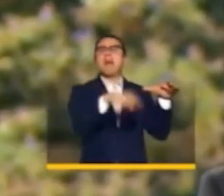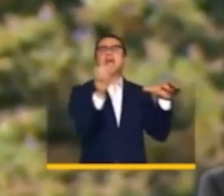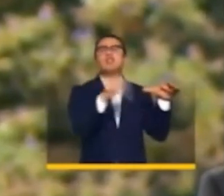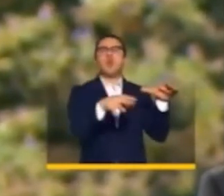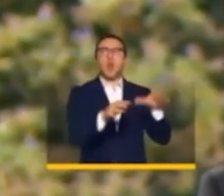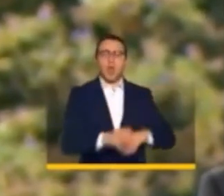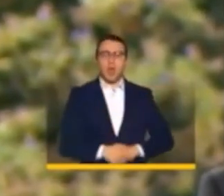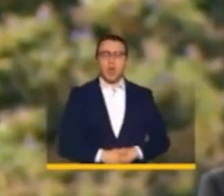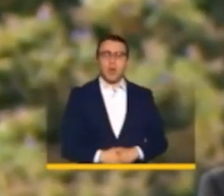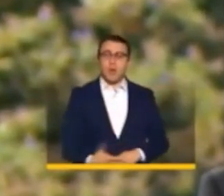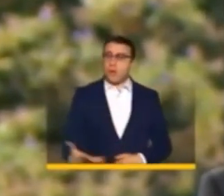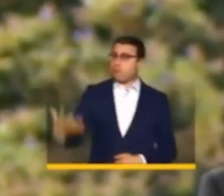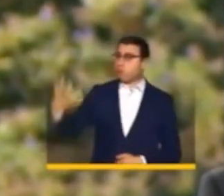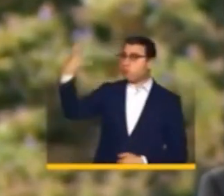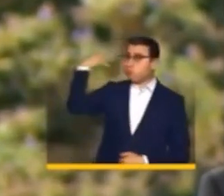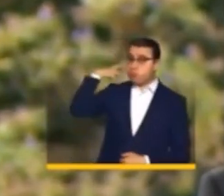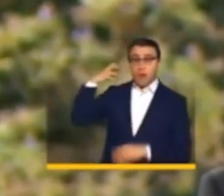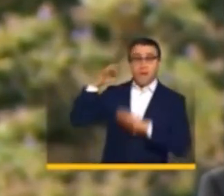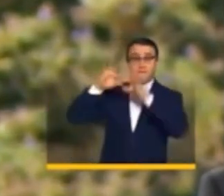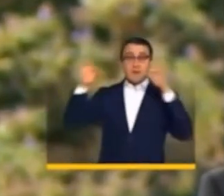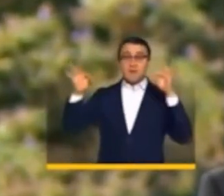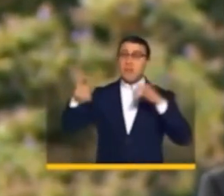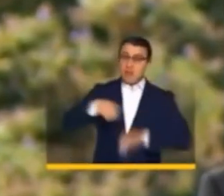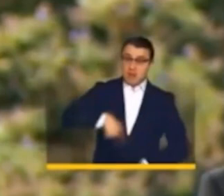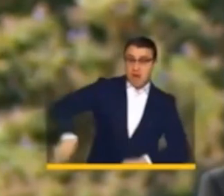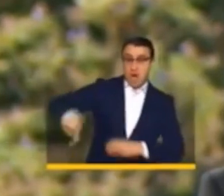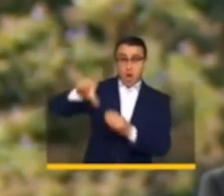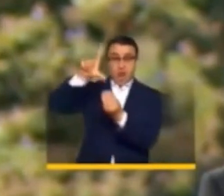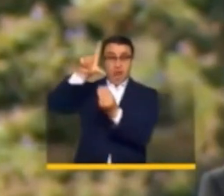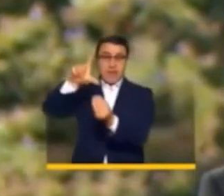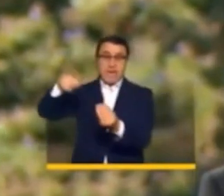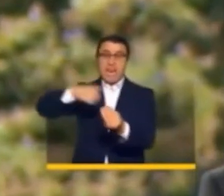Antaño decían: es que los liberales son el demonio.